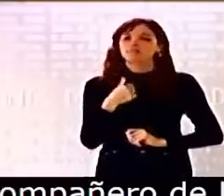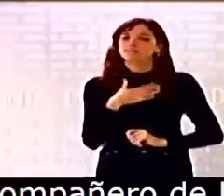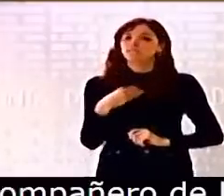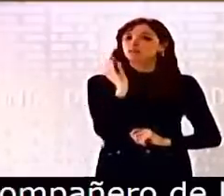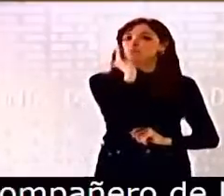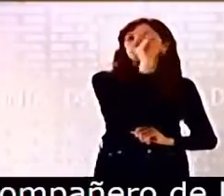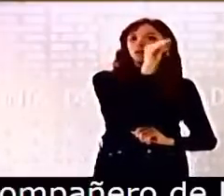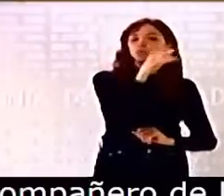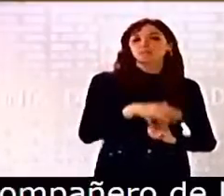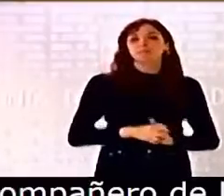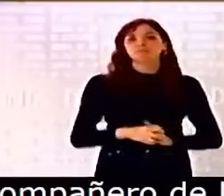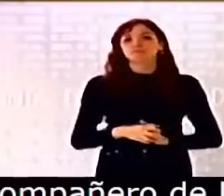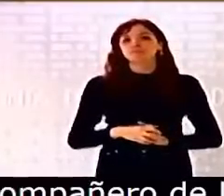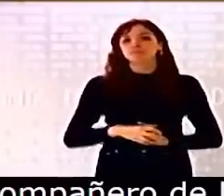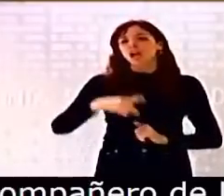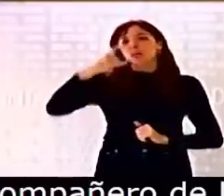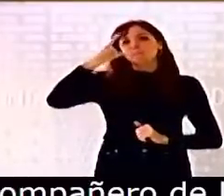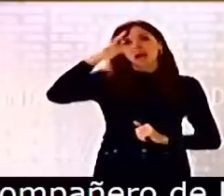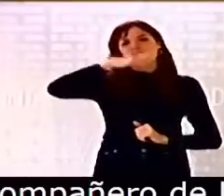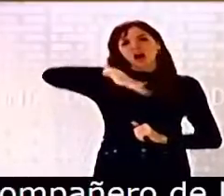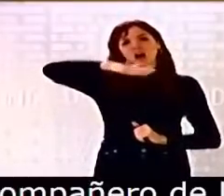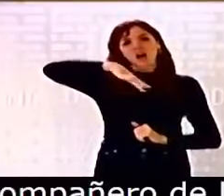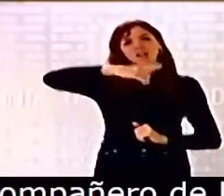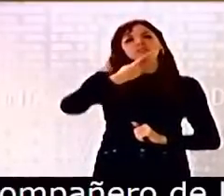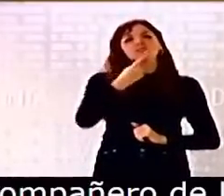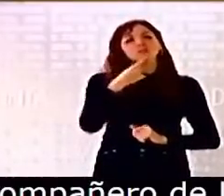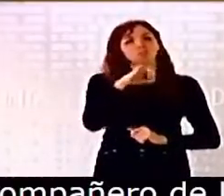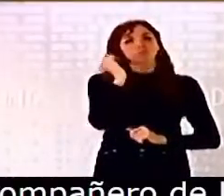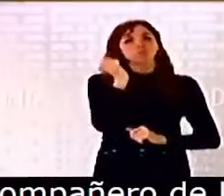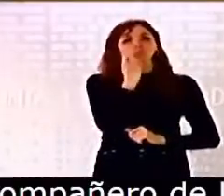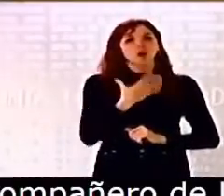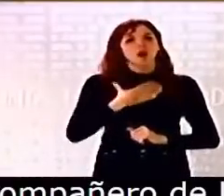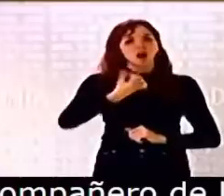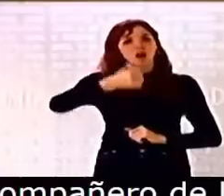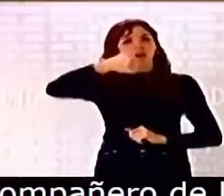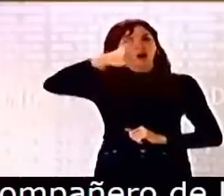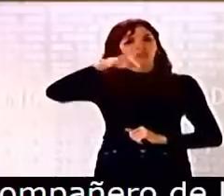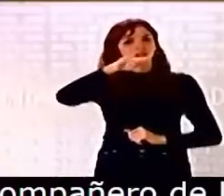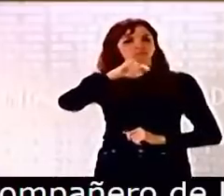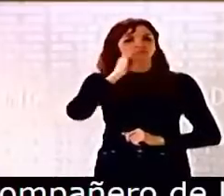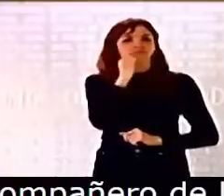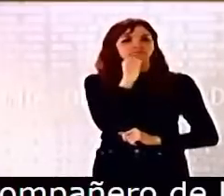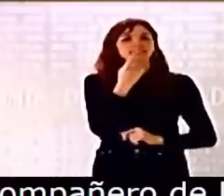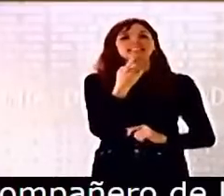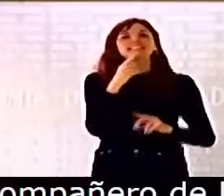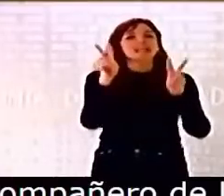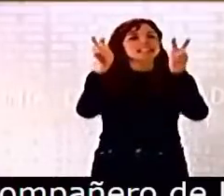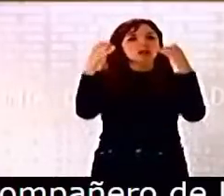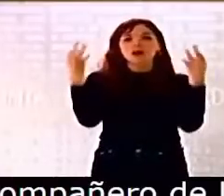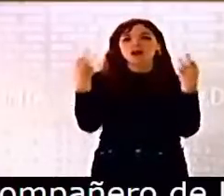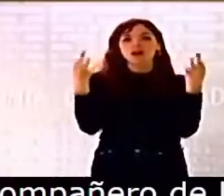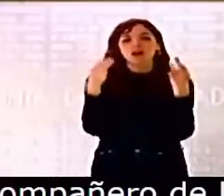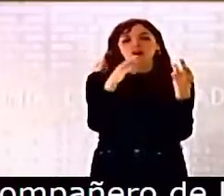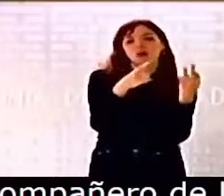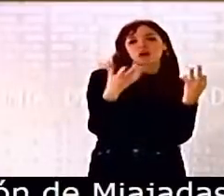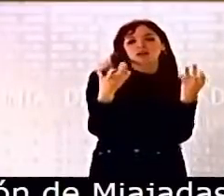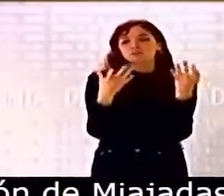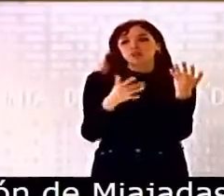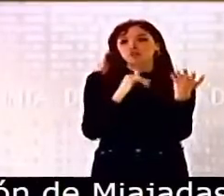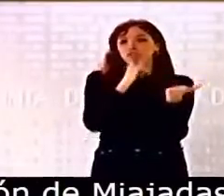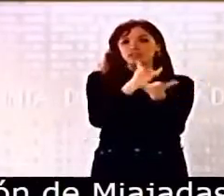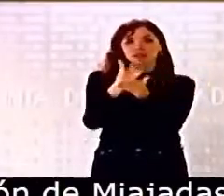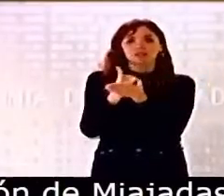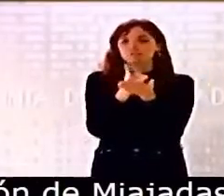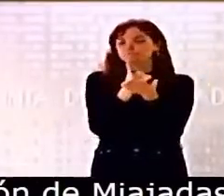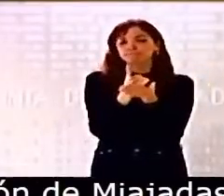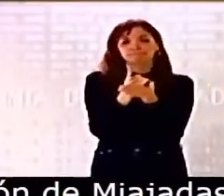por la situación de Miajadas, donde ha habido quejas del alcalde concretamente respecto a que a su juicio son insuficientes el número